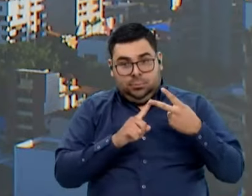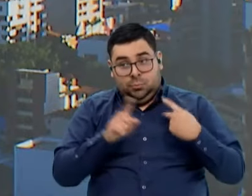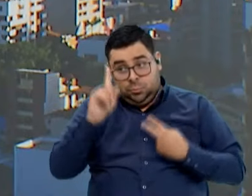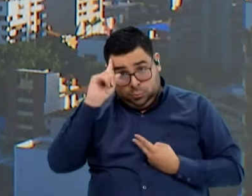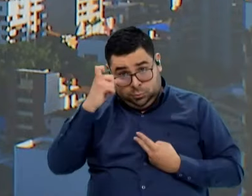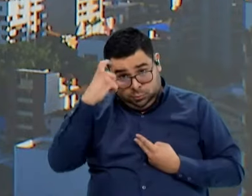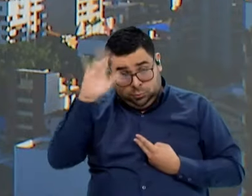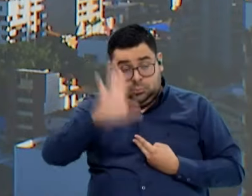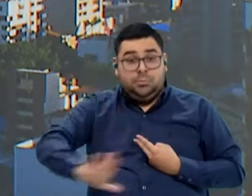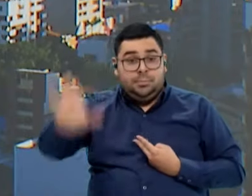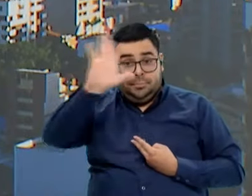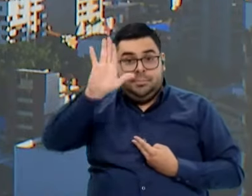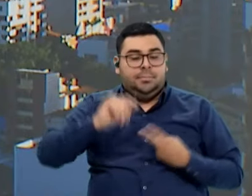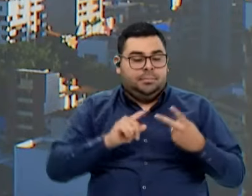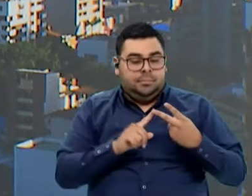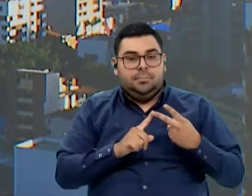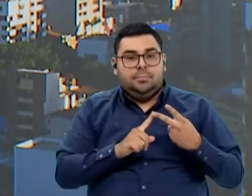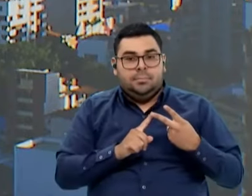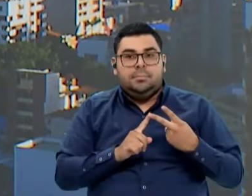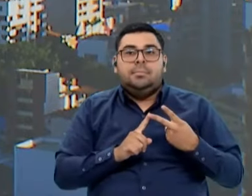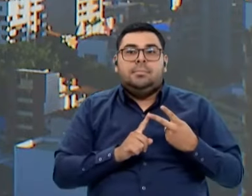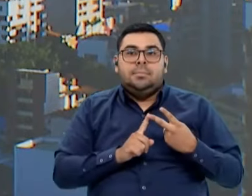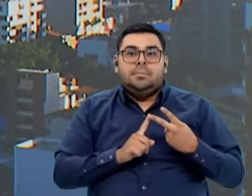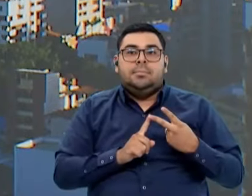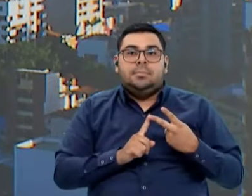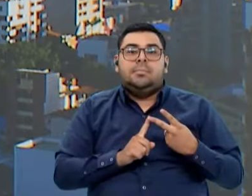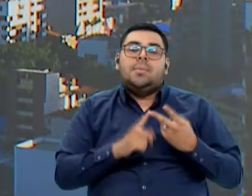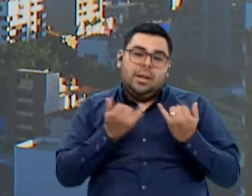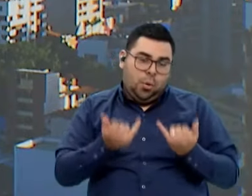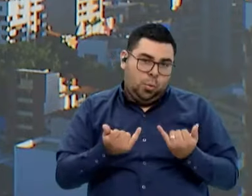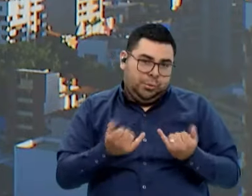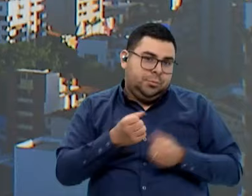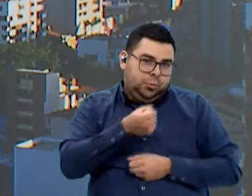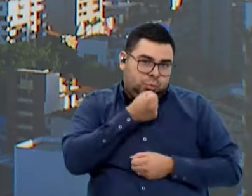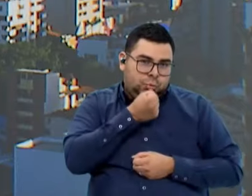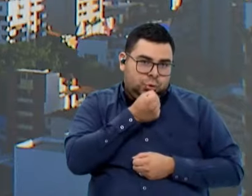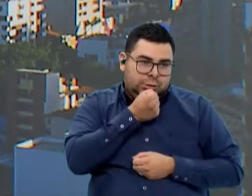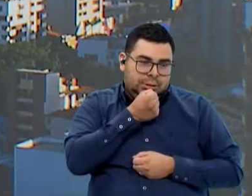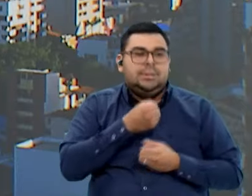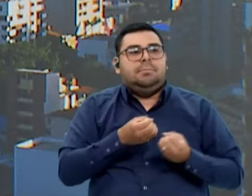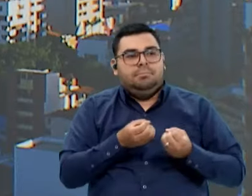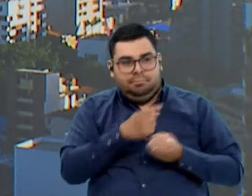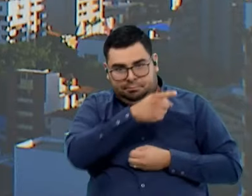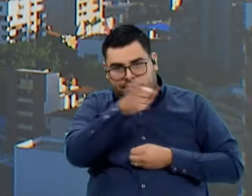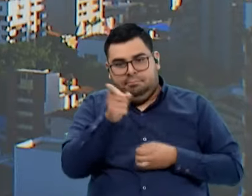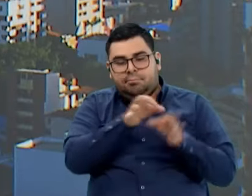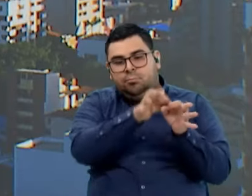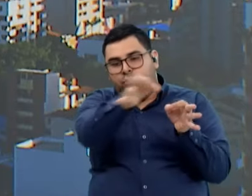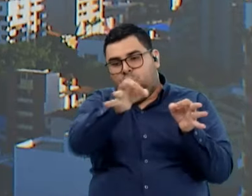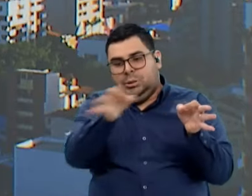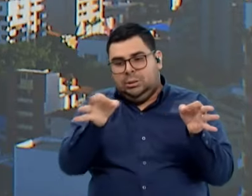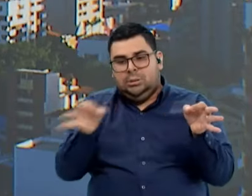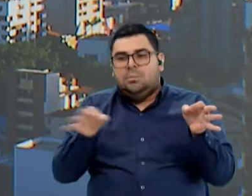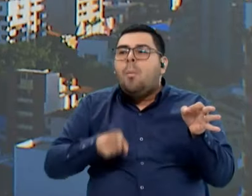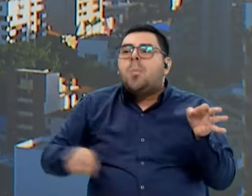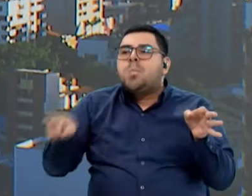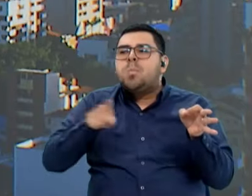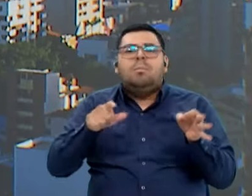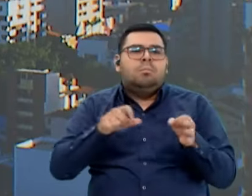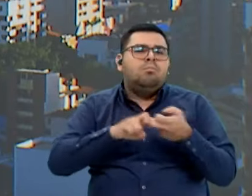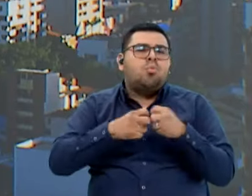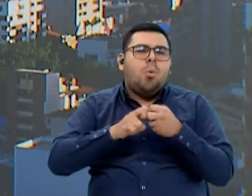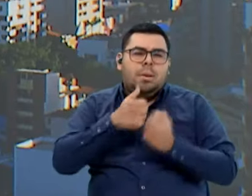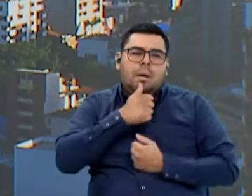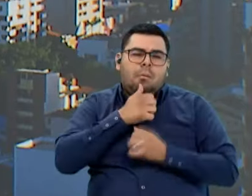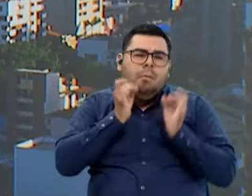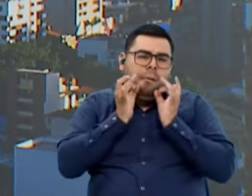Sistema Nacional de Gestión del Riesgo y es una grata noticia que le vamos a dar hoy a estos 12 municipios que tienen la calamidad activa en el